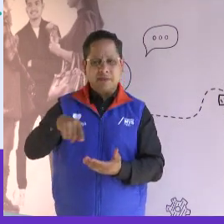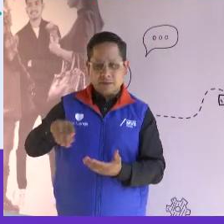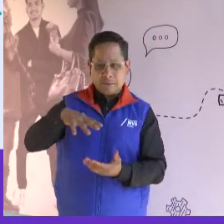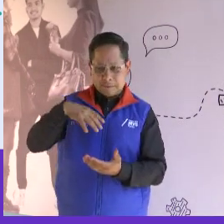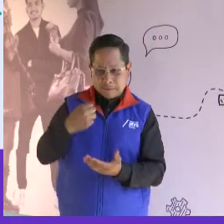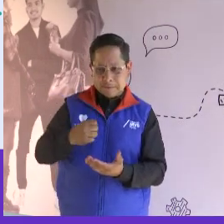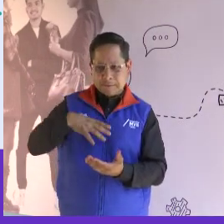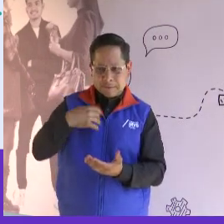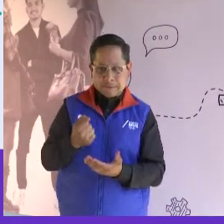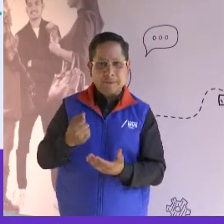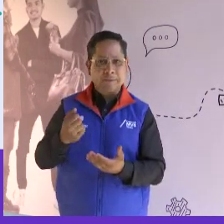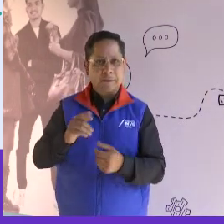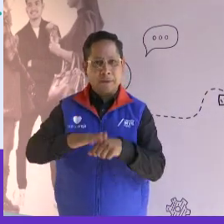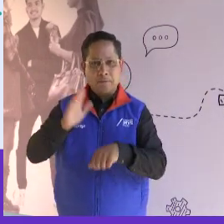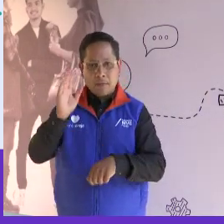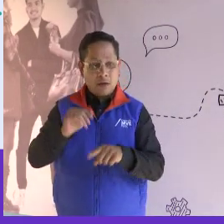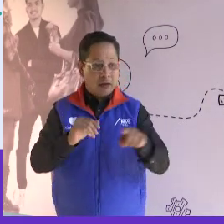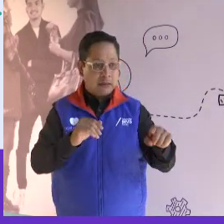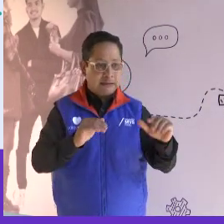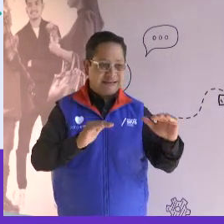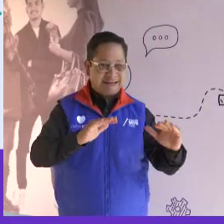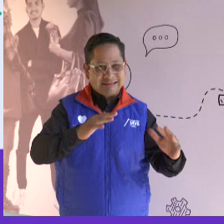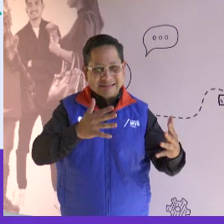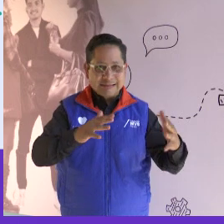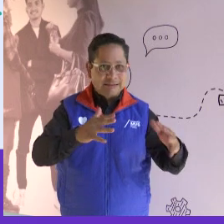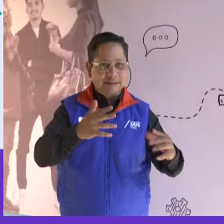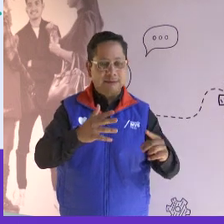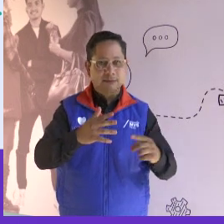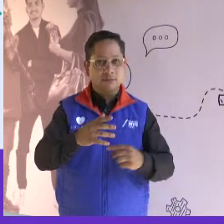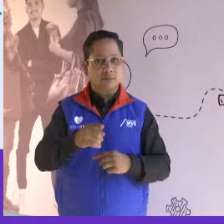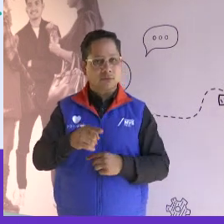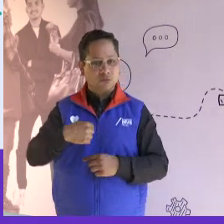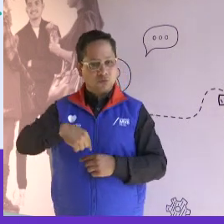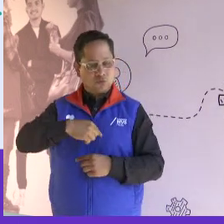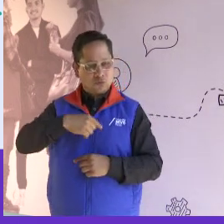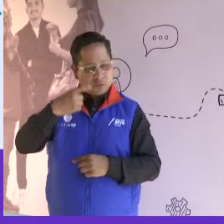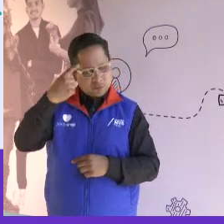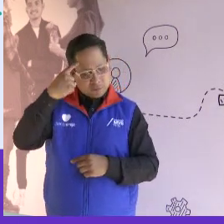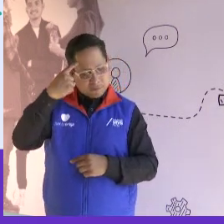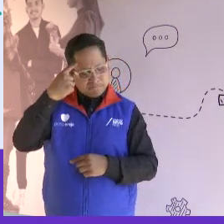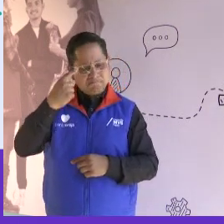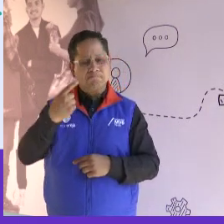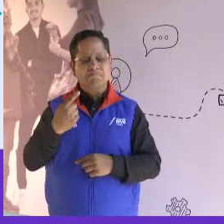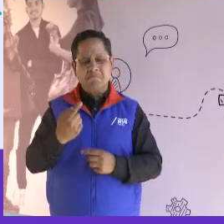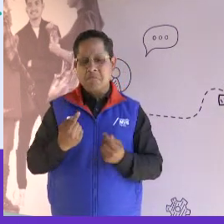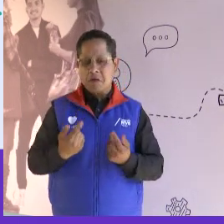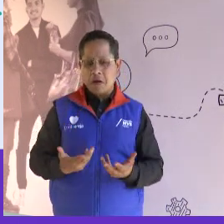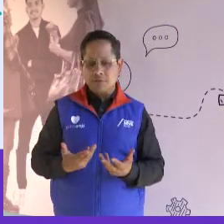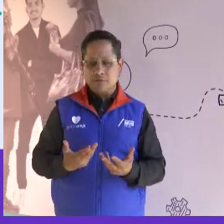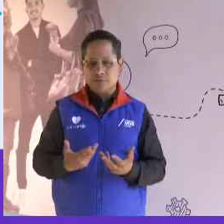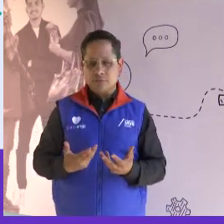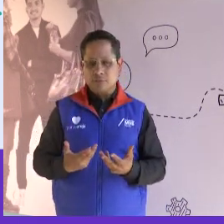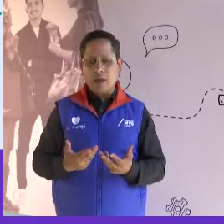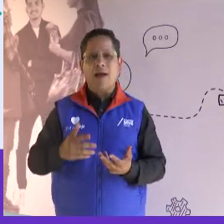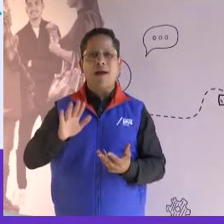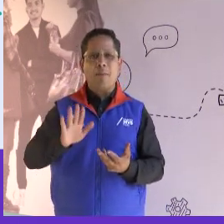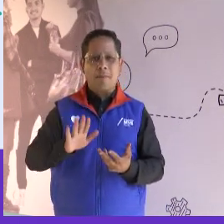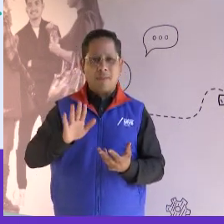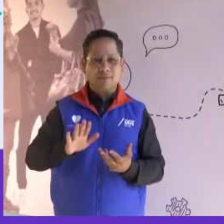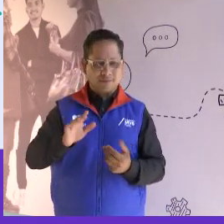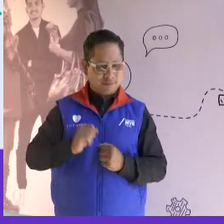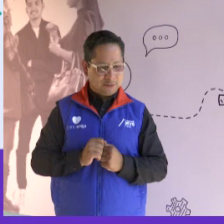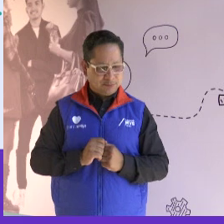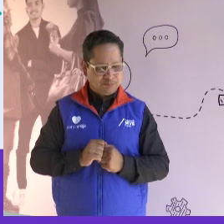iniciativa, ¿no? Entonces, una de las principales cosas que decidimos hacer fue estructurar una gobernanza